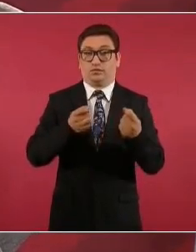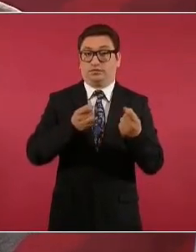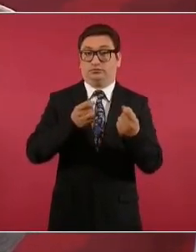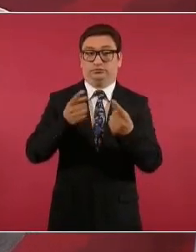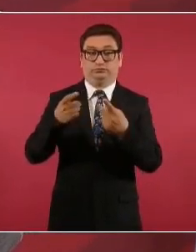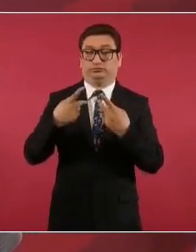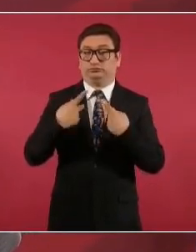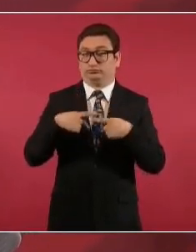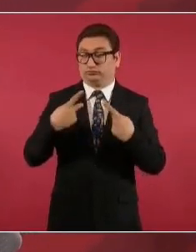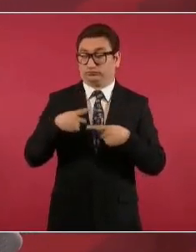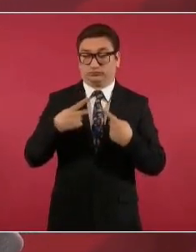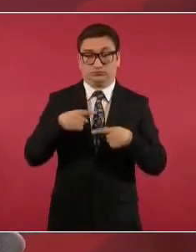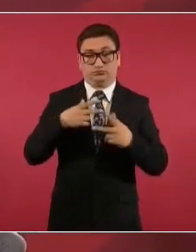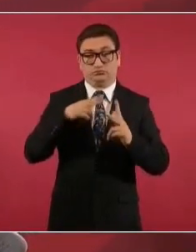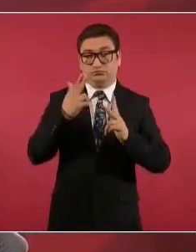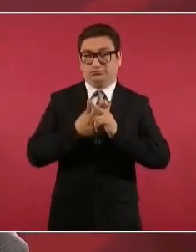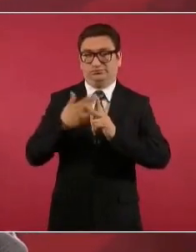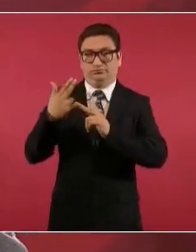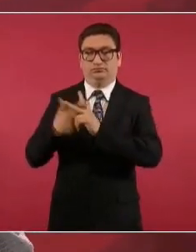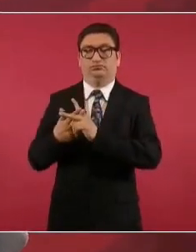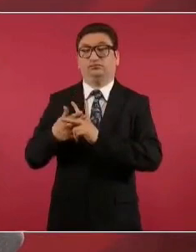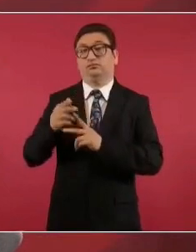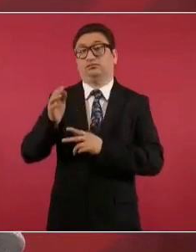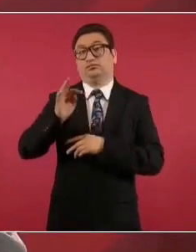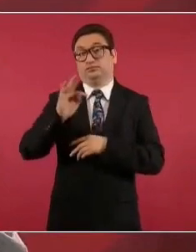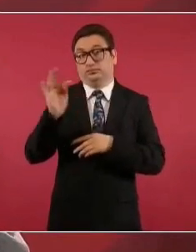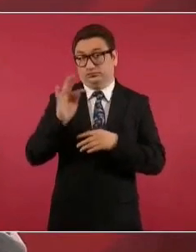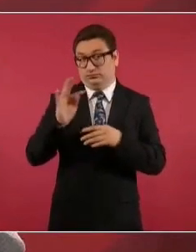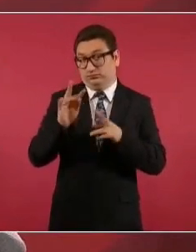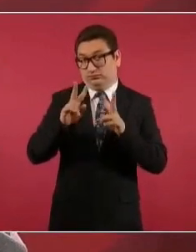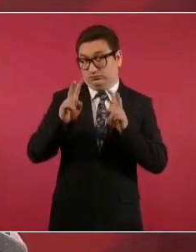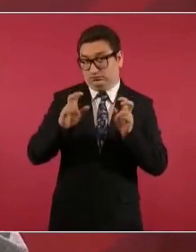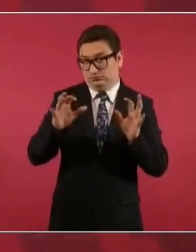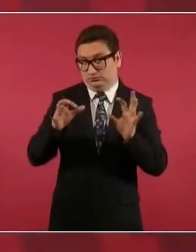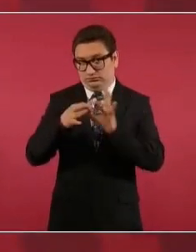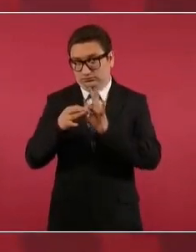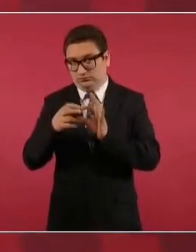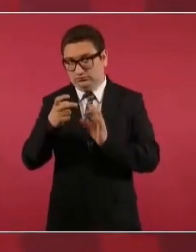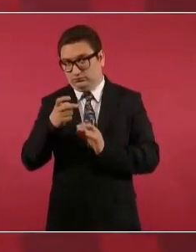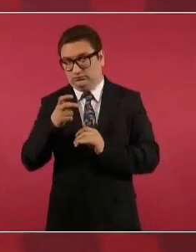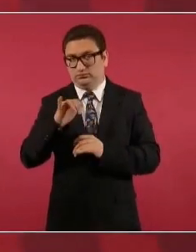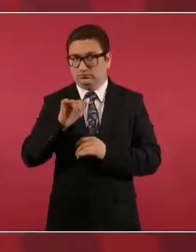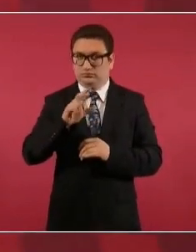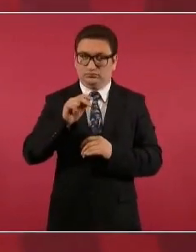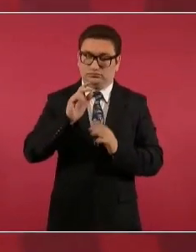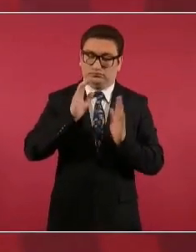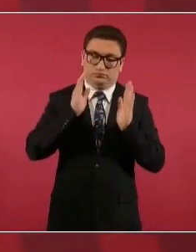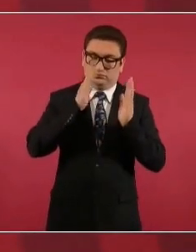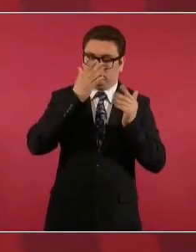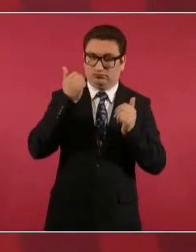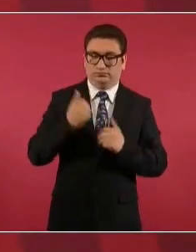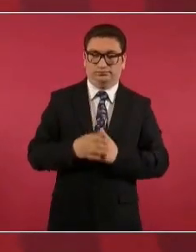asesinatos que pueden estar o no vinculados al asunto.